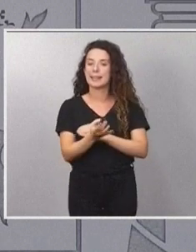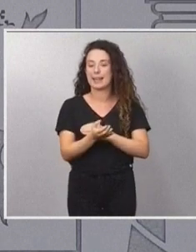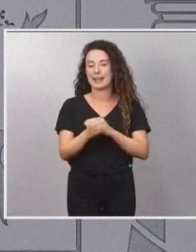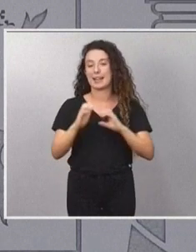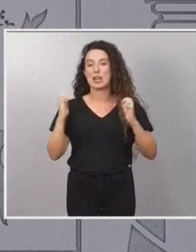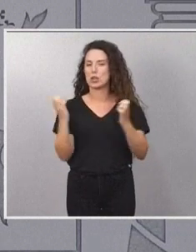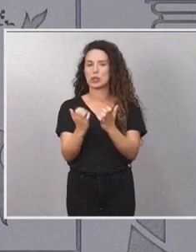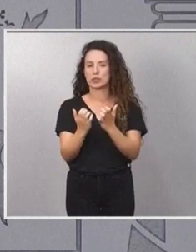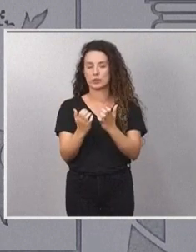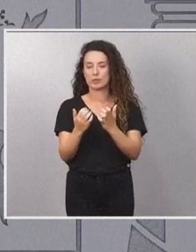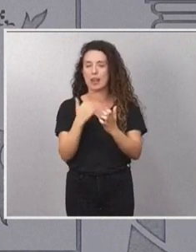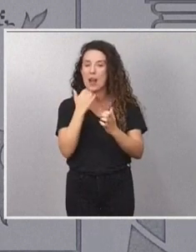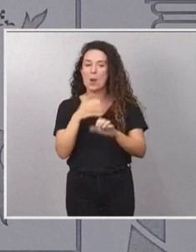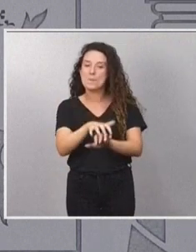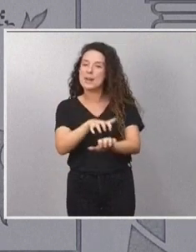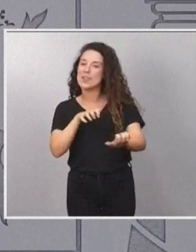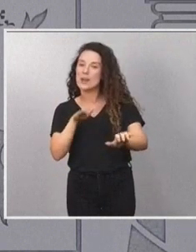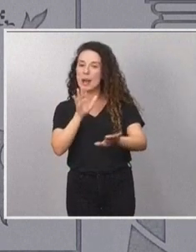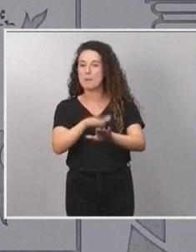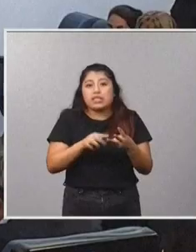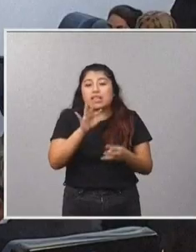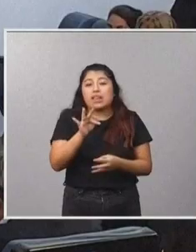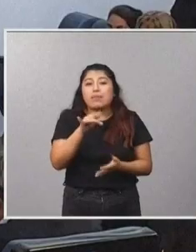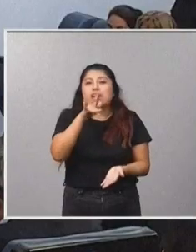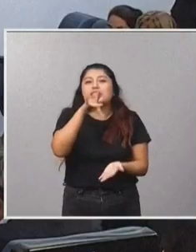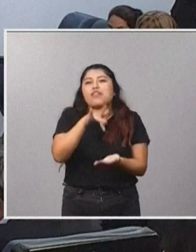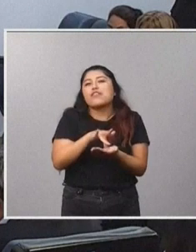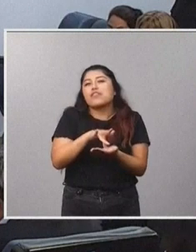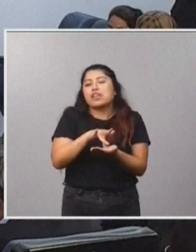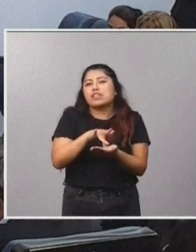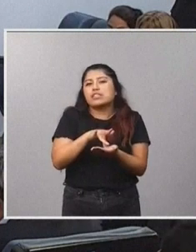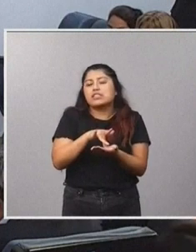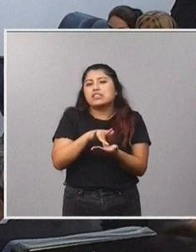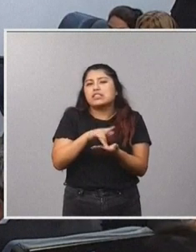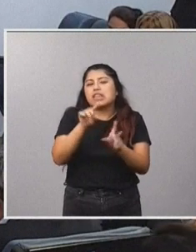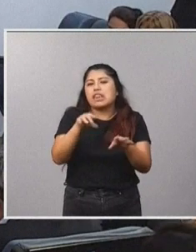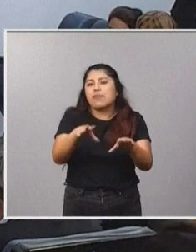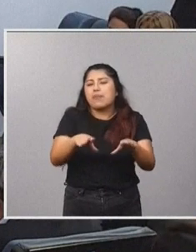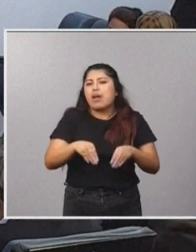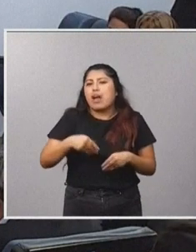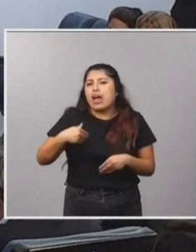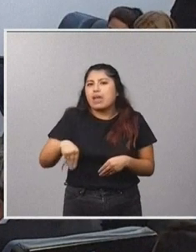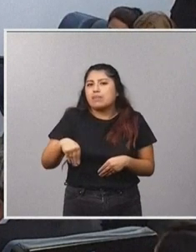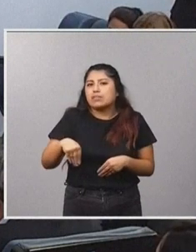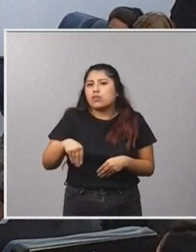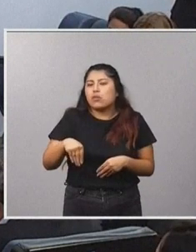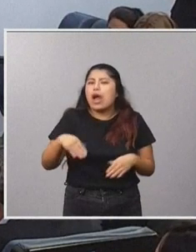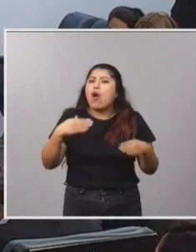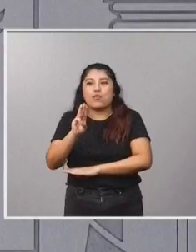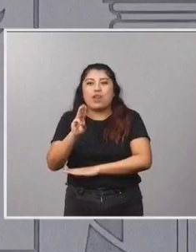de autodeterminación otra exigencia planteada en los últimos días por juns per catalunia y esquerra